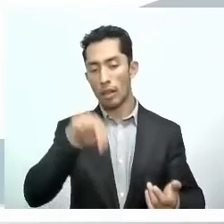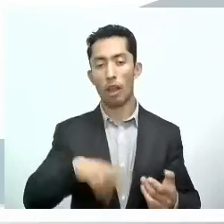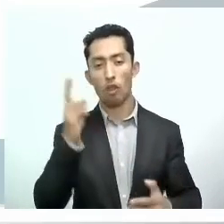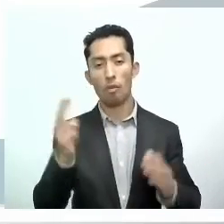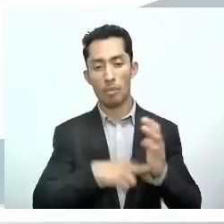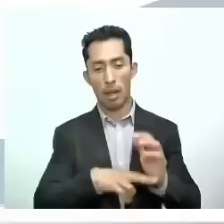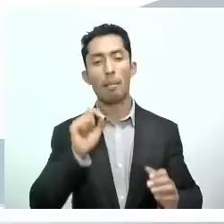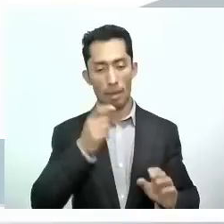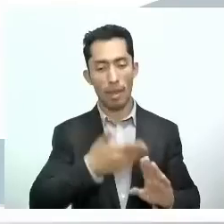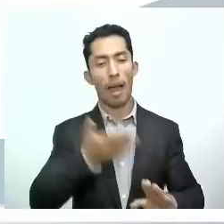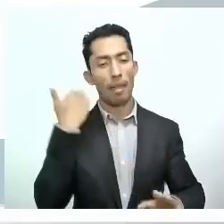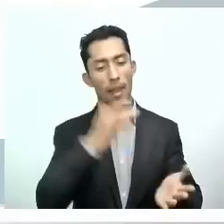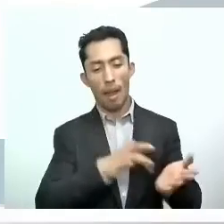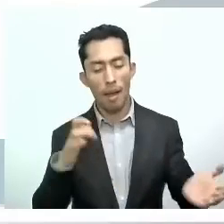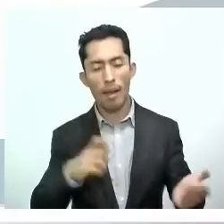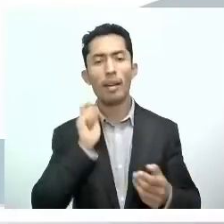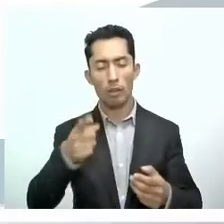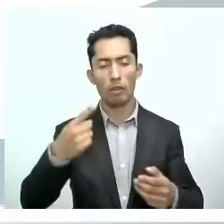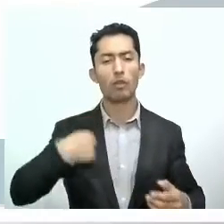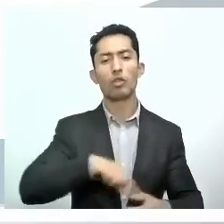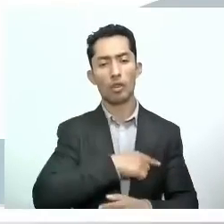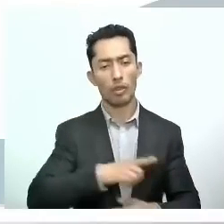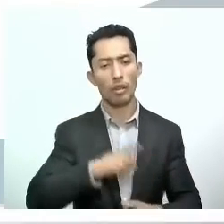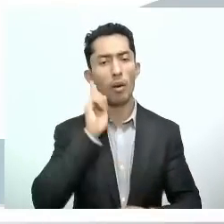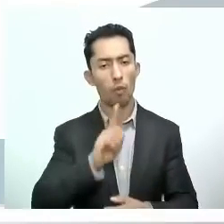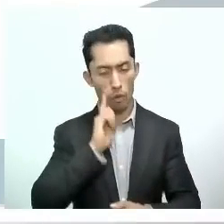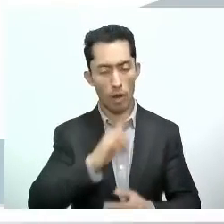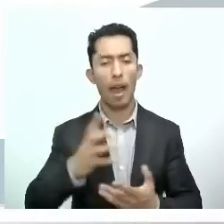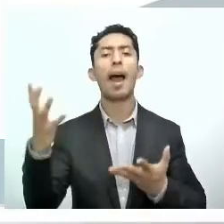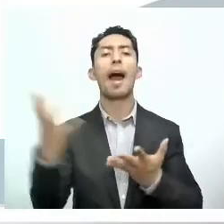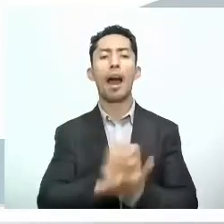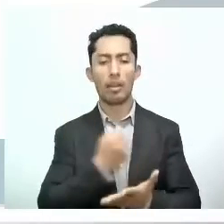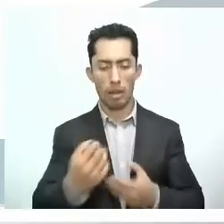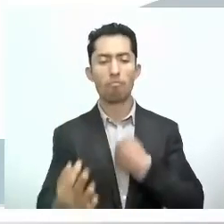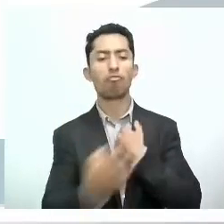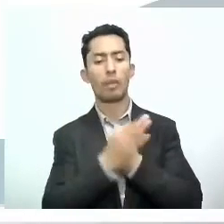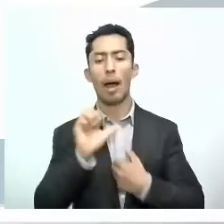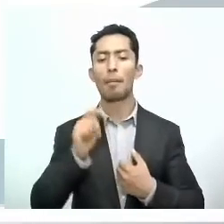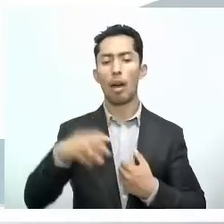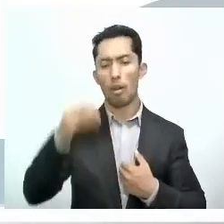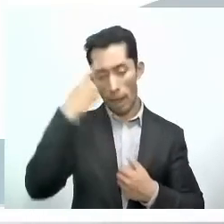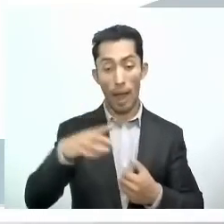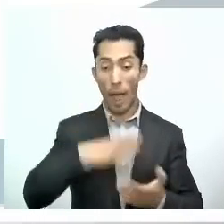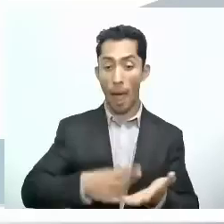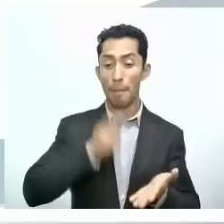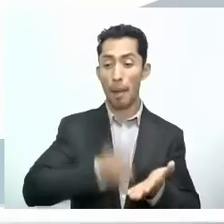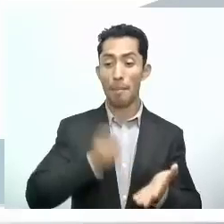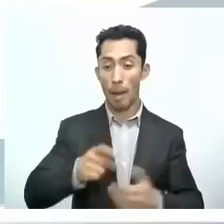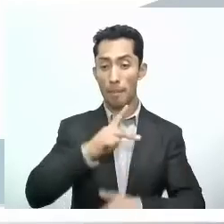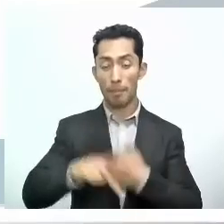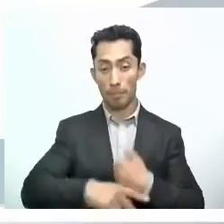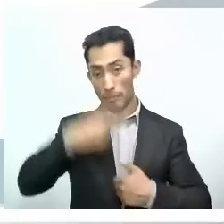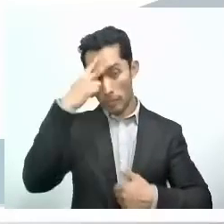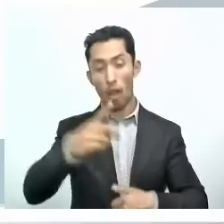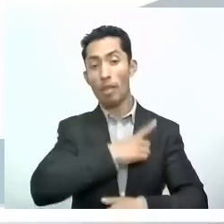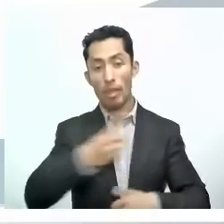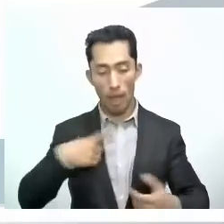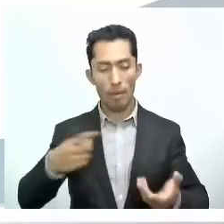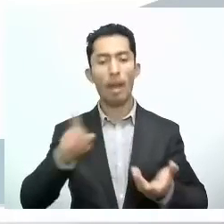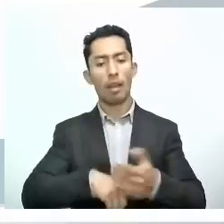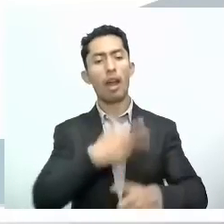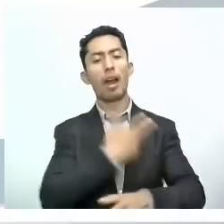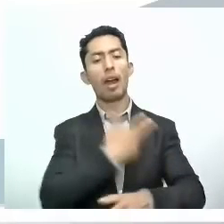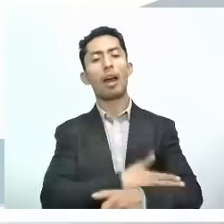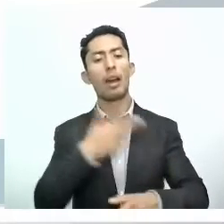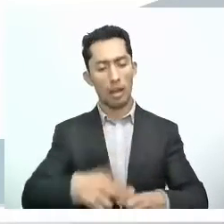2020, en donde nosotras ganamos el amparo para que todas las sentencias en México sean transparentes y